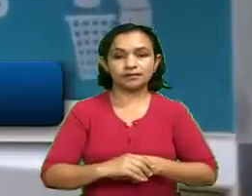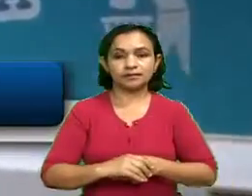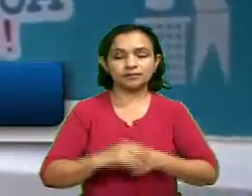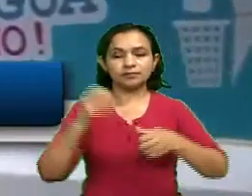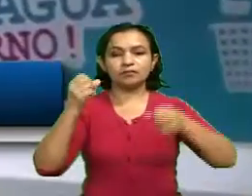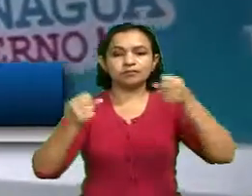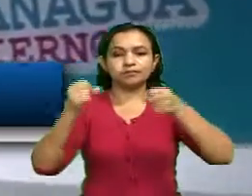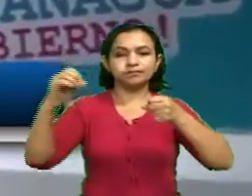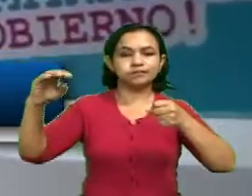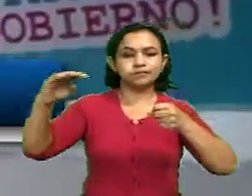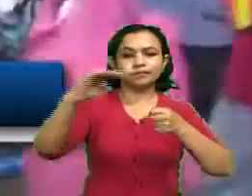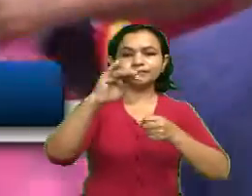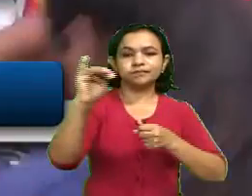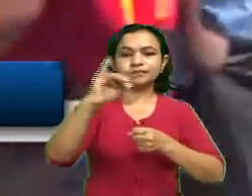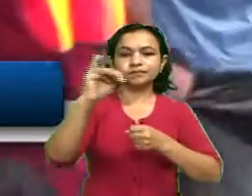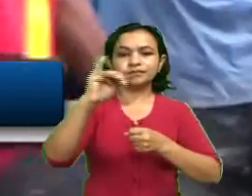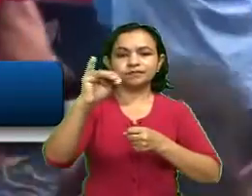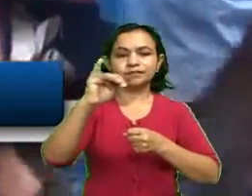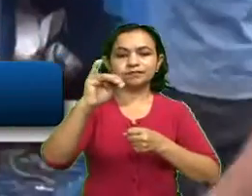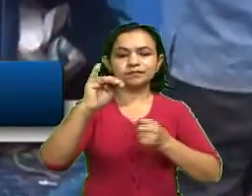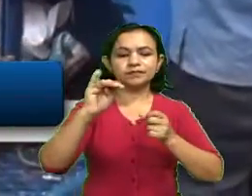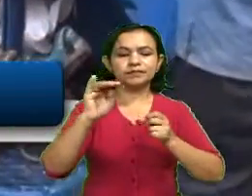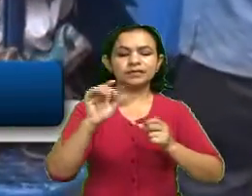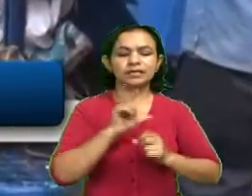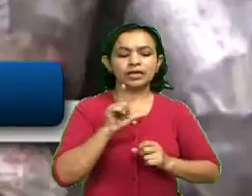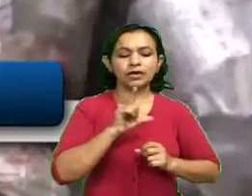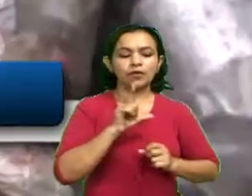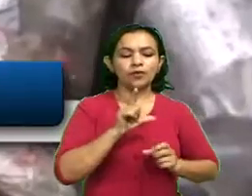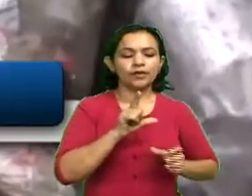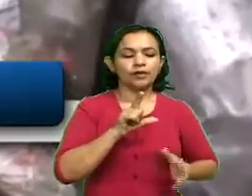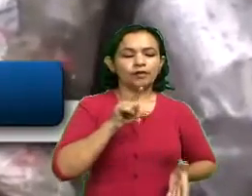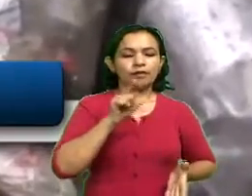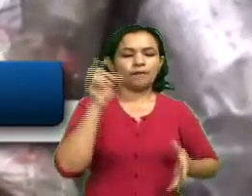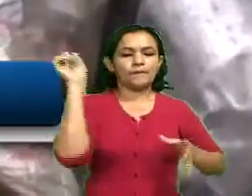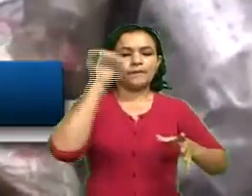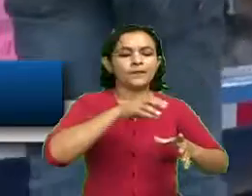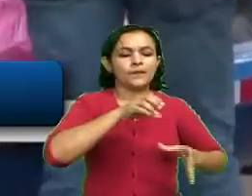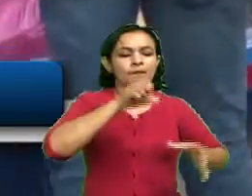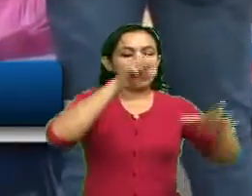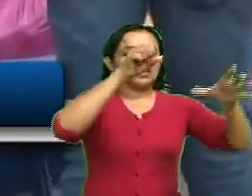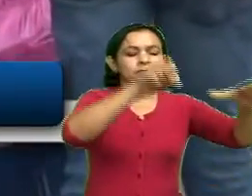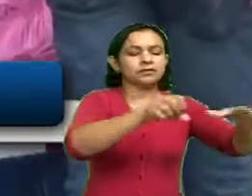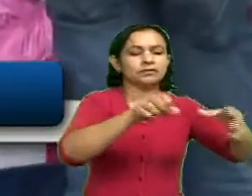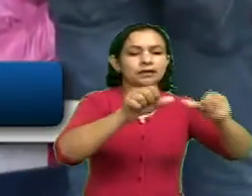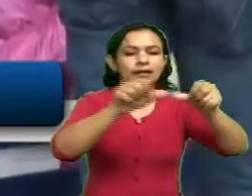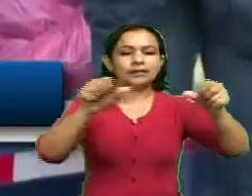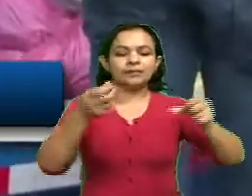por decirlo así, pasa los miércoles, la basura está en la calle desde el día lunes. Entonces